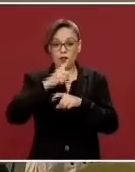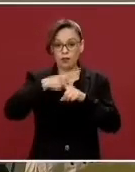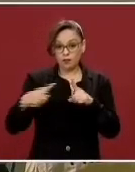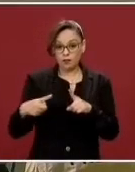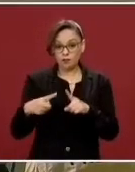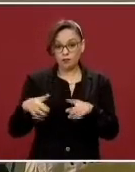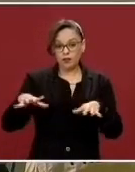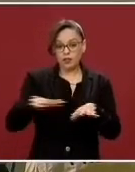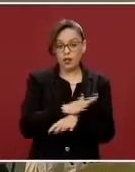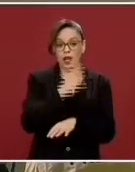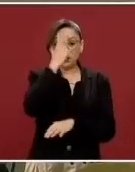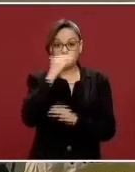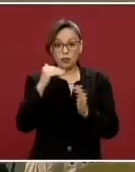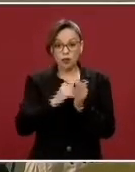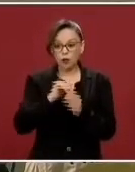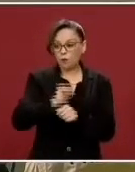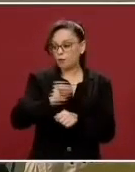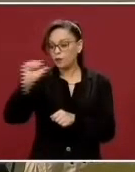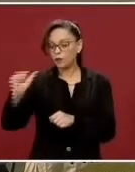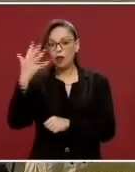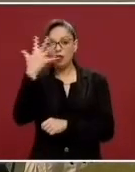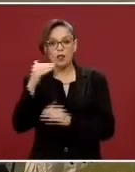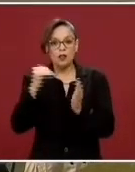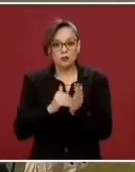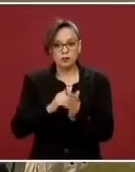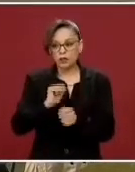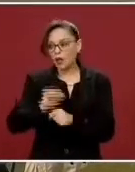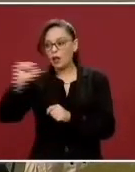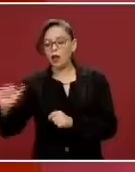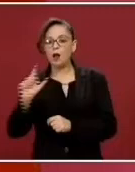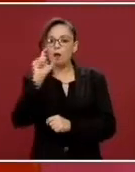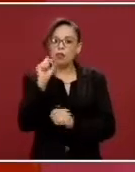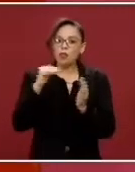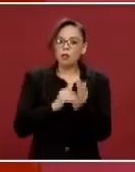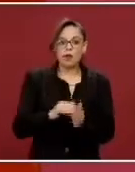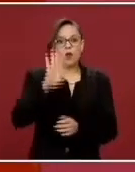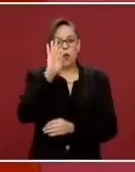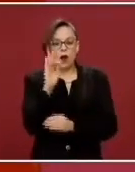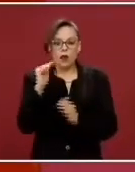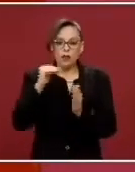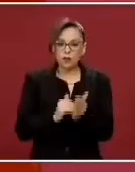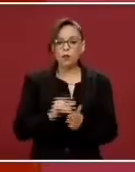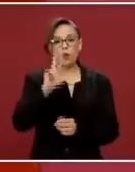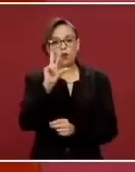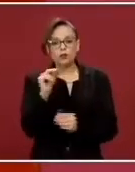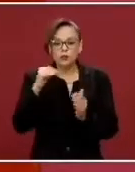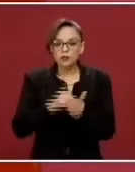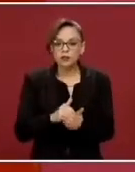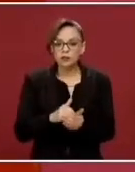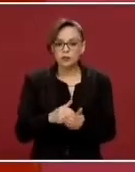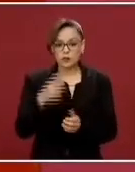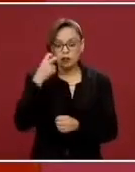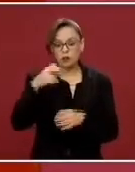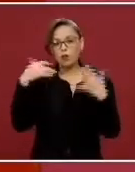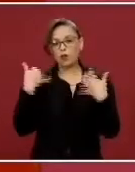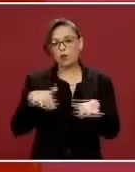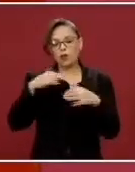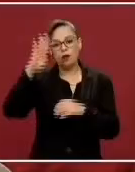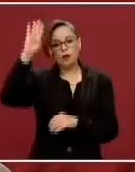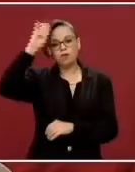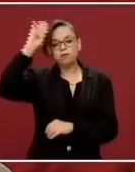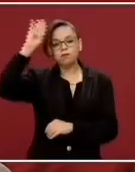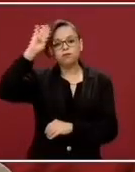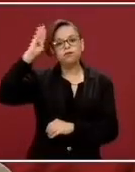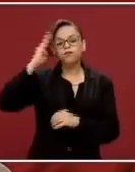a 10,000, a 20,000, a 40,000, a 80,000 y es un crecimiento